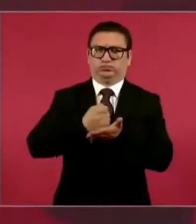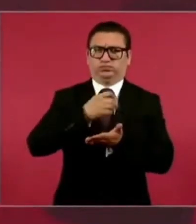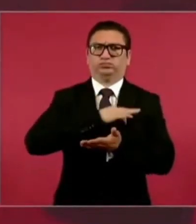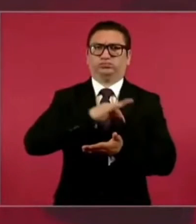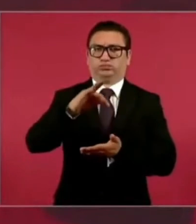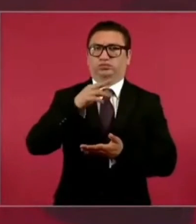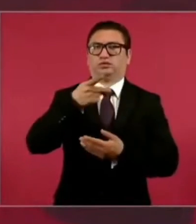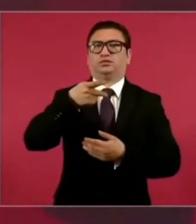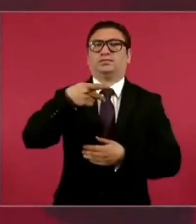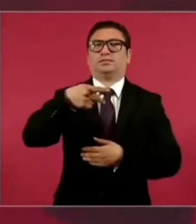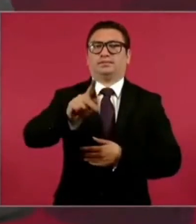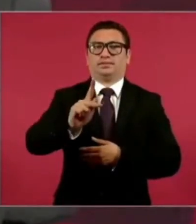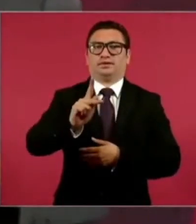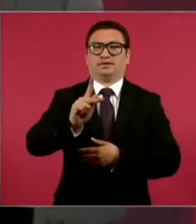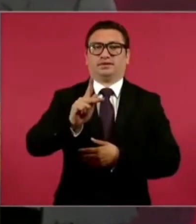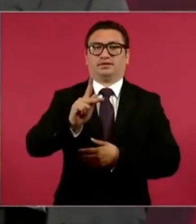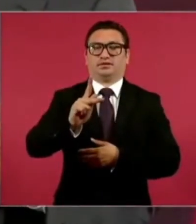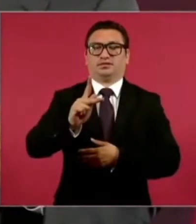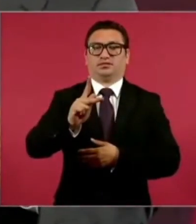pero